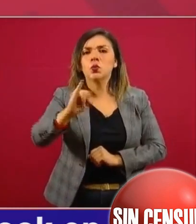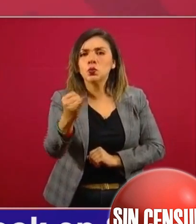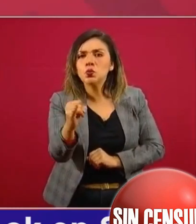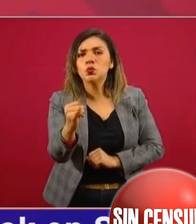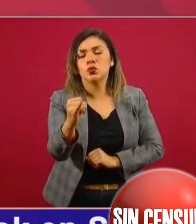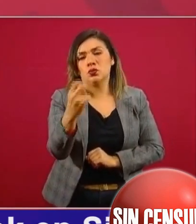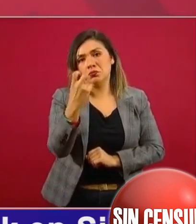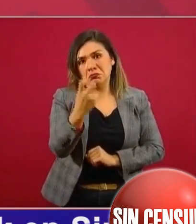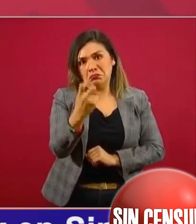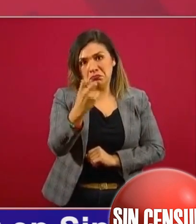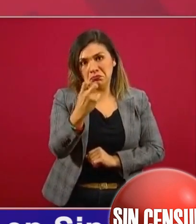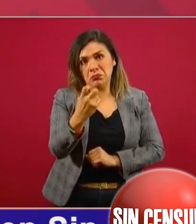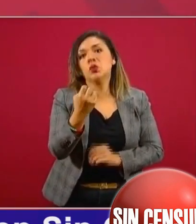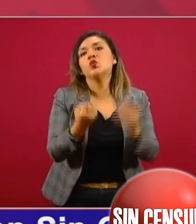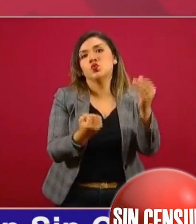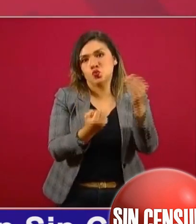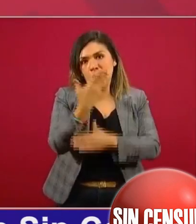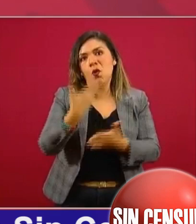es el nuevo modelo: